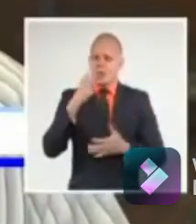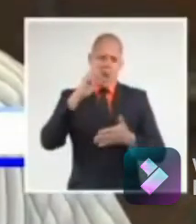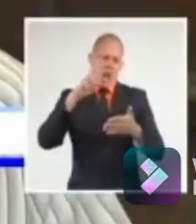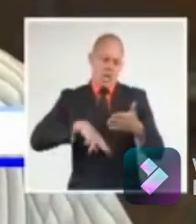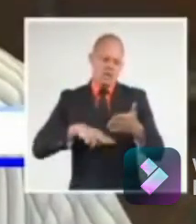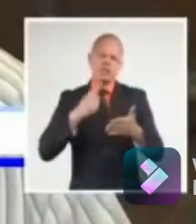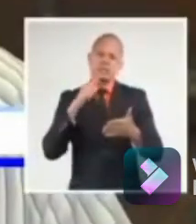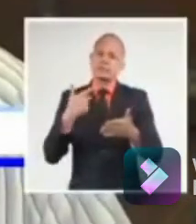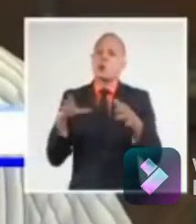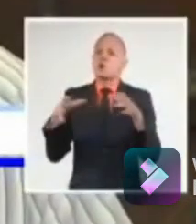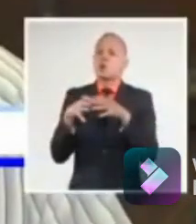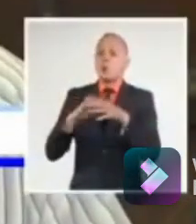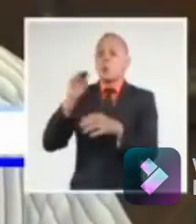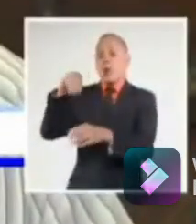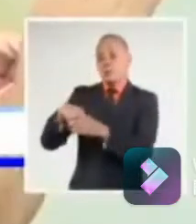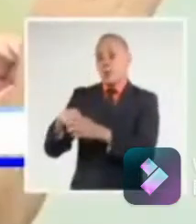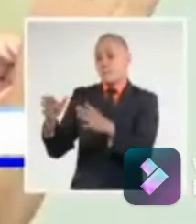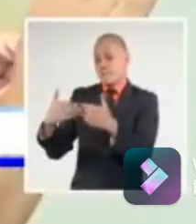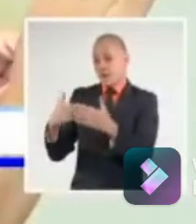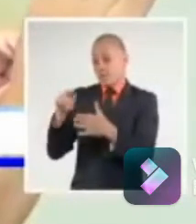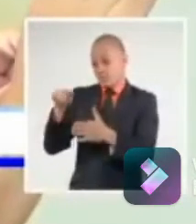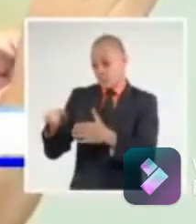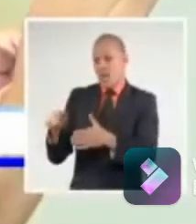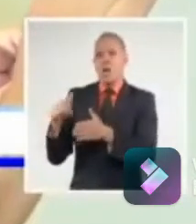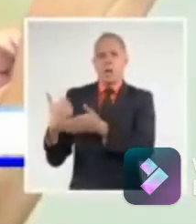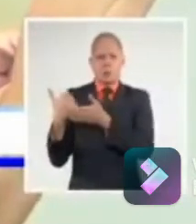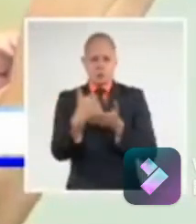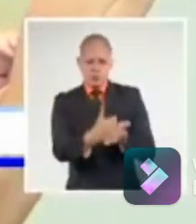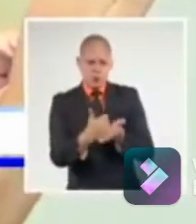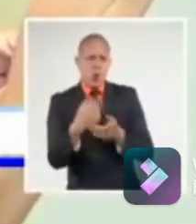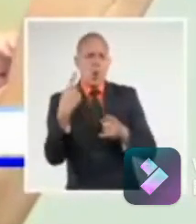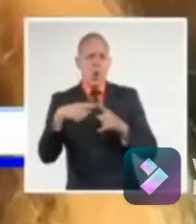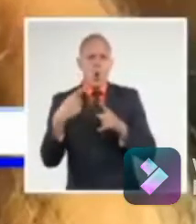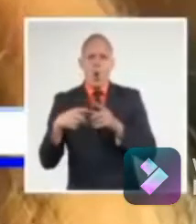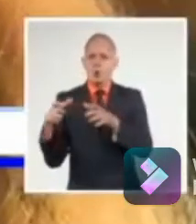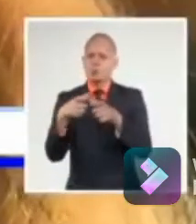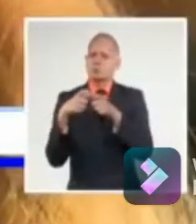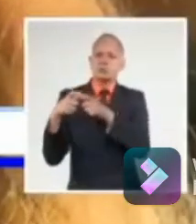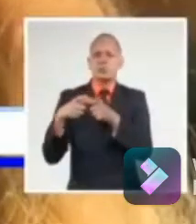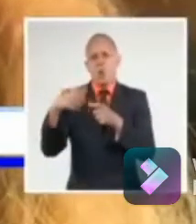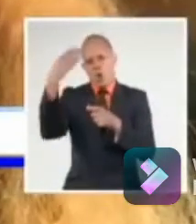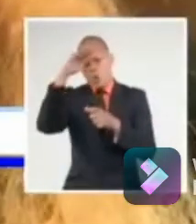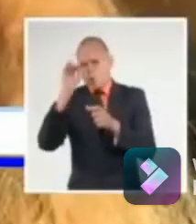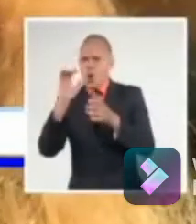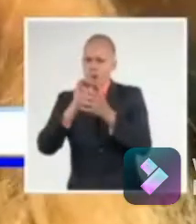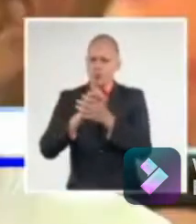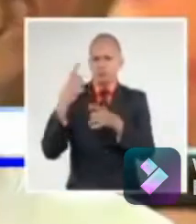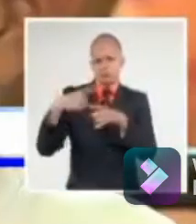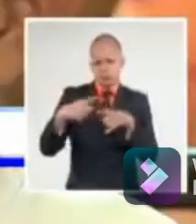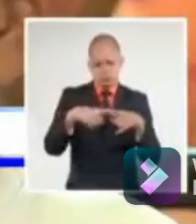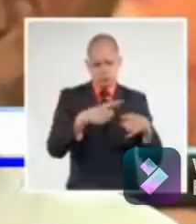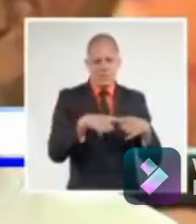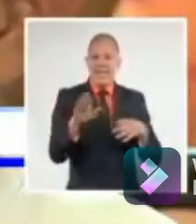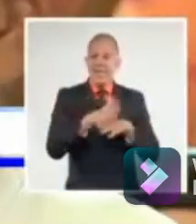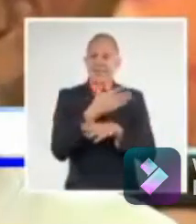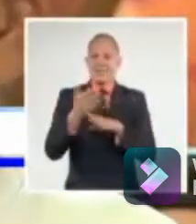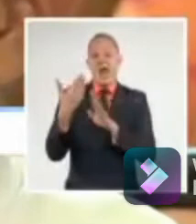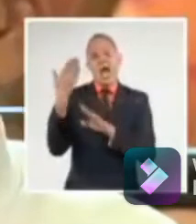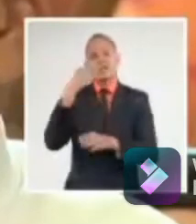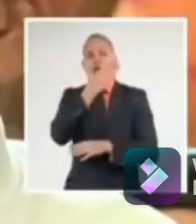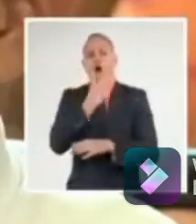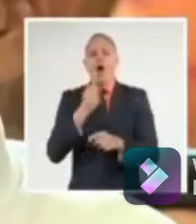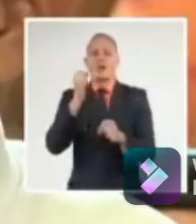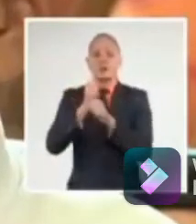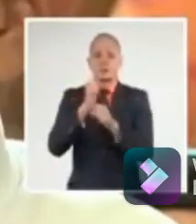de grupos de solidaridad y de asociaciones cubanas de todo el mundo, incluidos egresados de la Escuela Latinoamericana